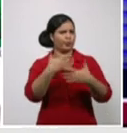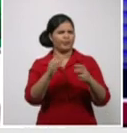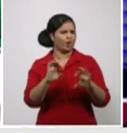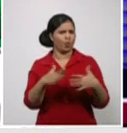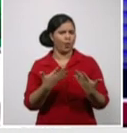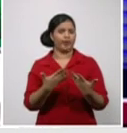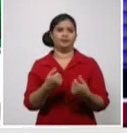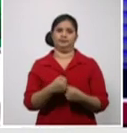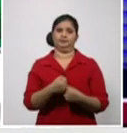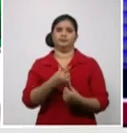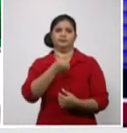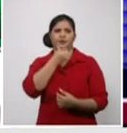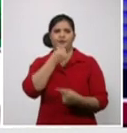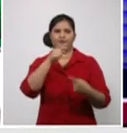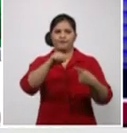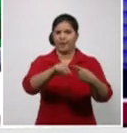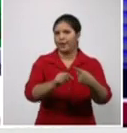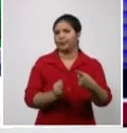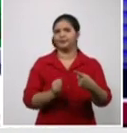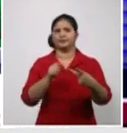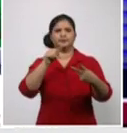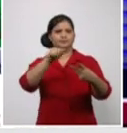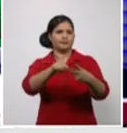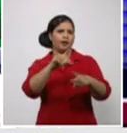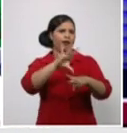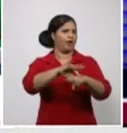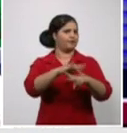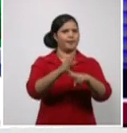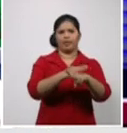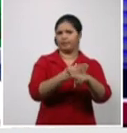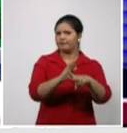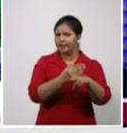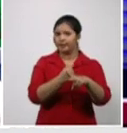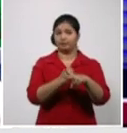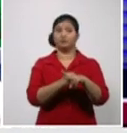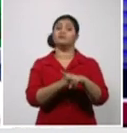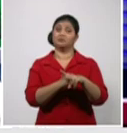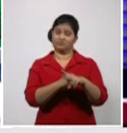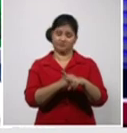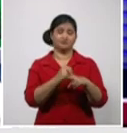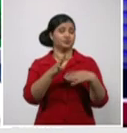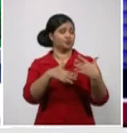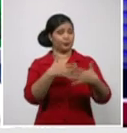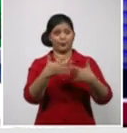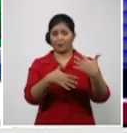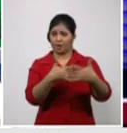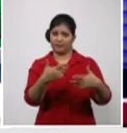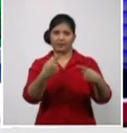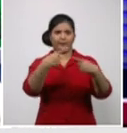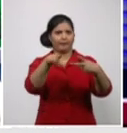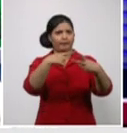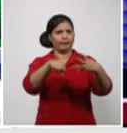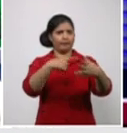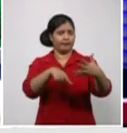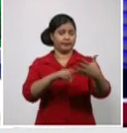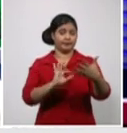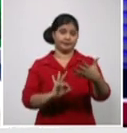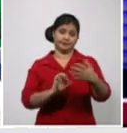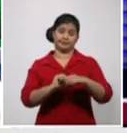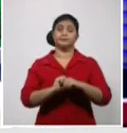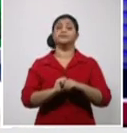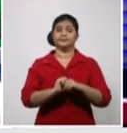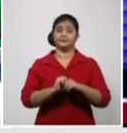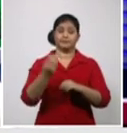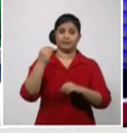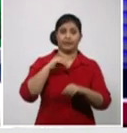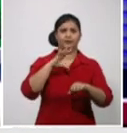tiene enfermedades como esta que hemos ido reiterando durante lamentablemente varias